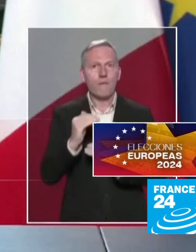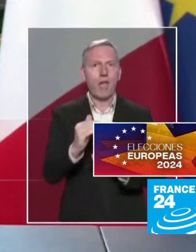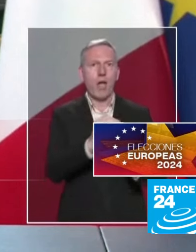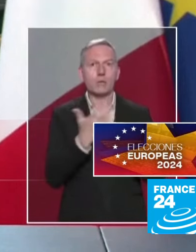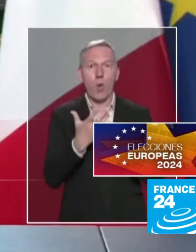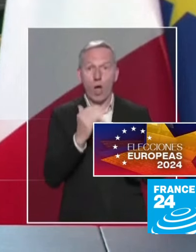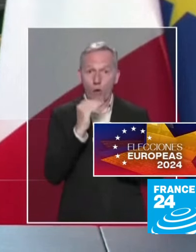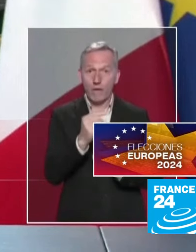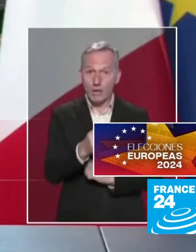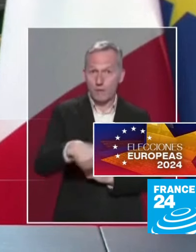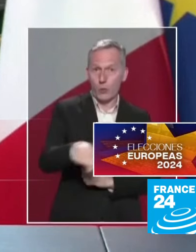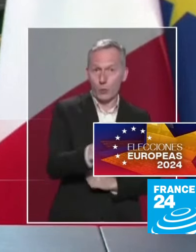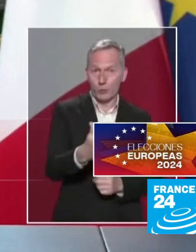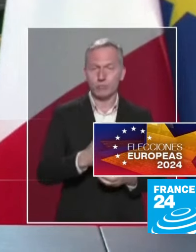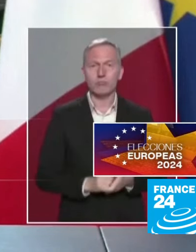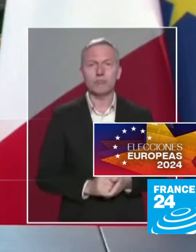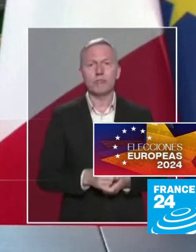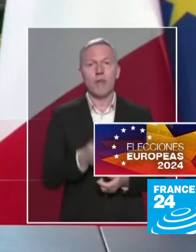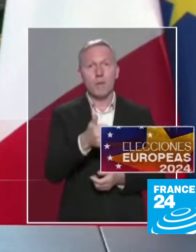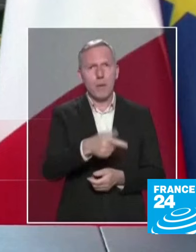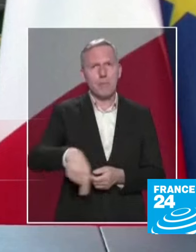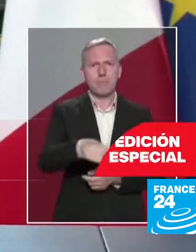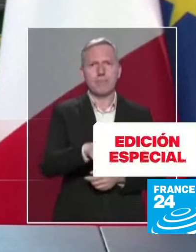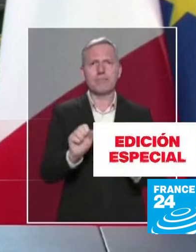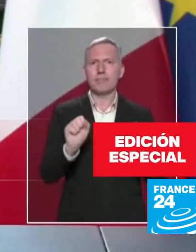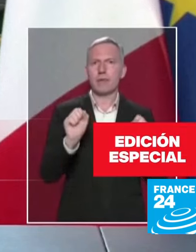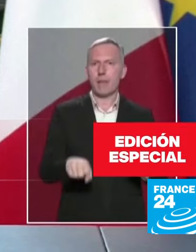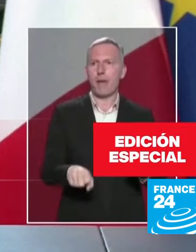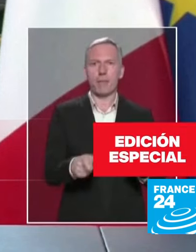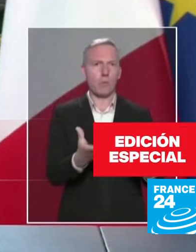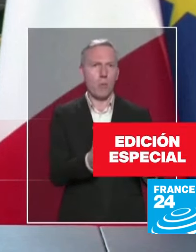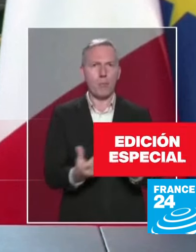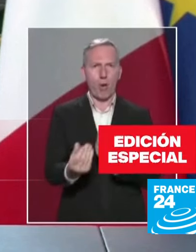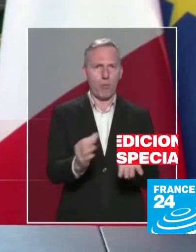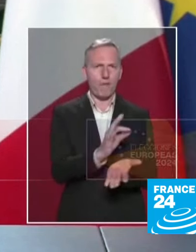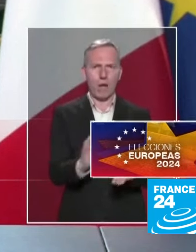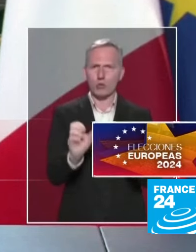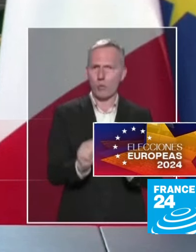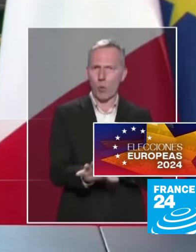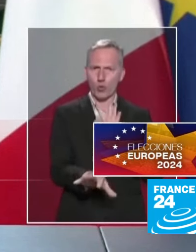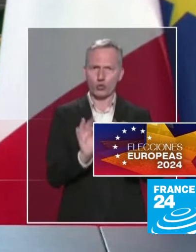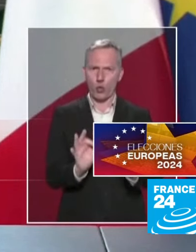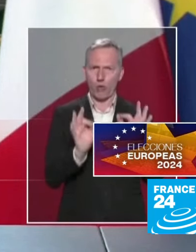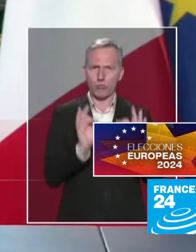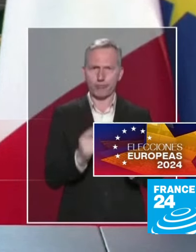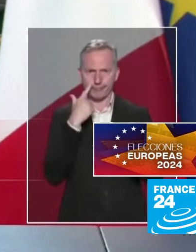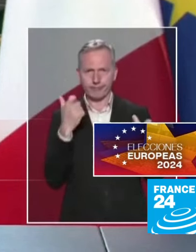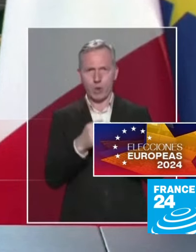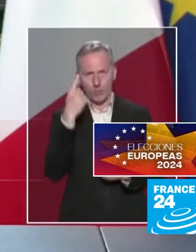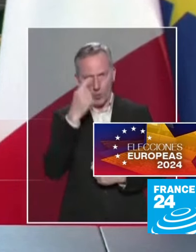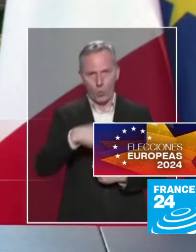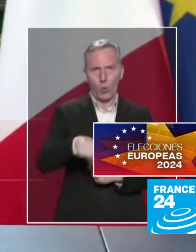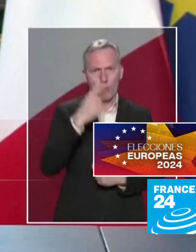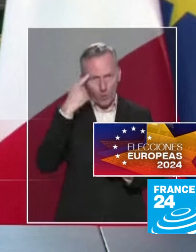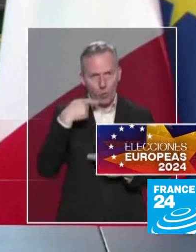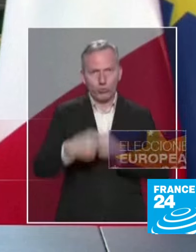resultado obtenido hoy recordemos que en las legislativas del año 2022 el presidente Emmanuel macrón y su partido No tuvieron mayoría absoluta lo que hizo